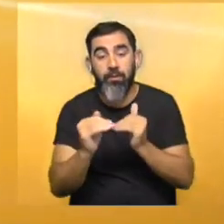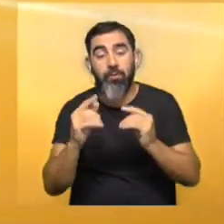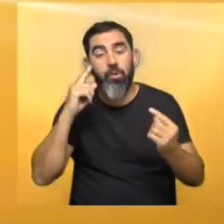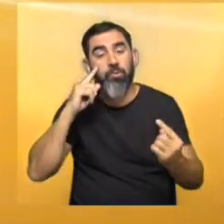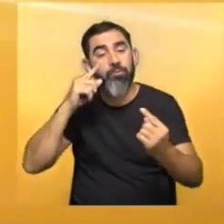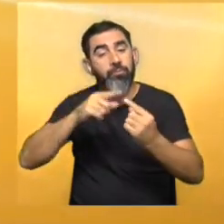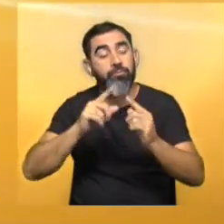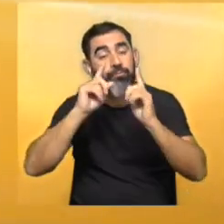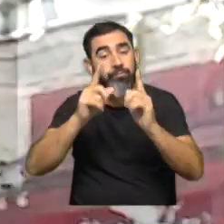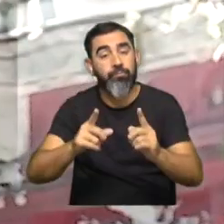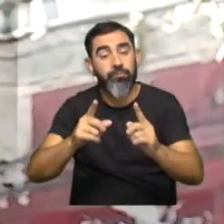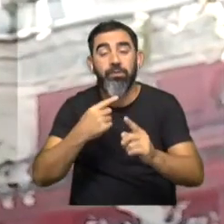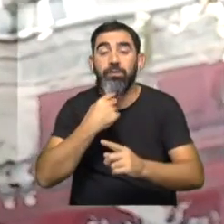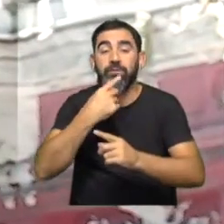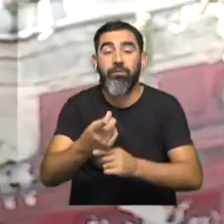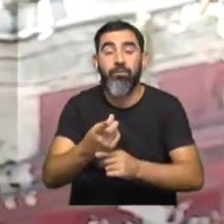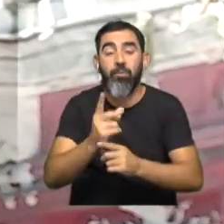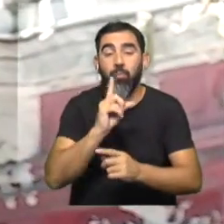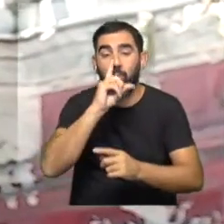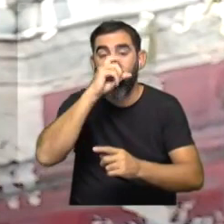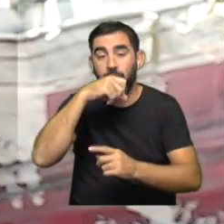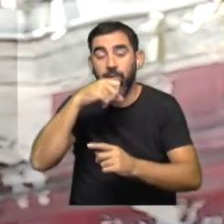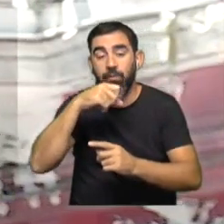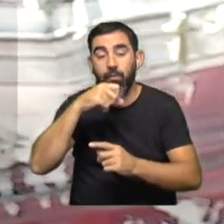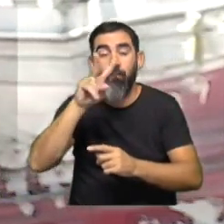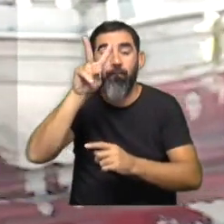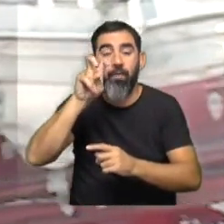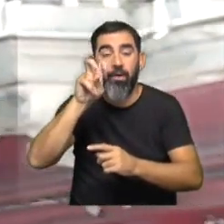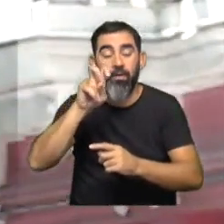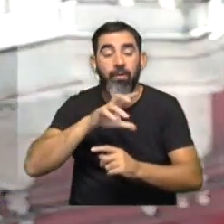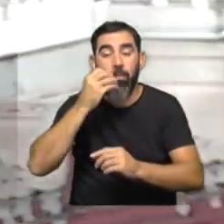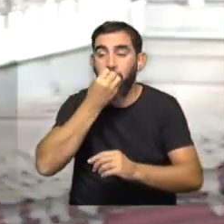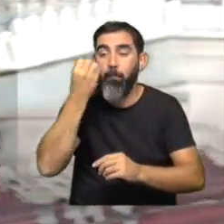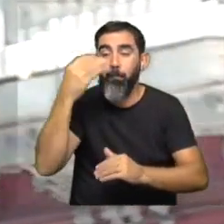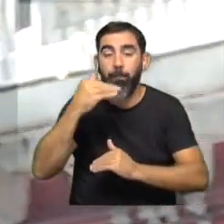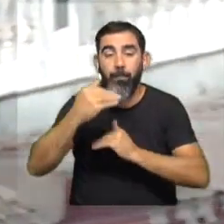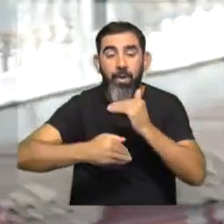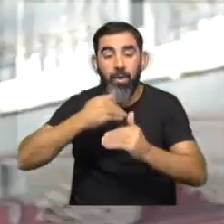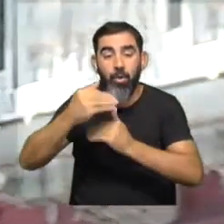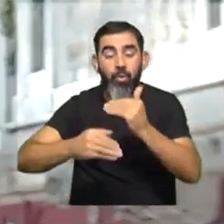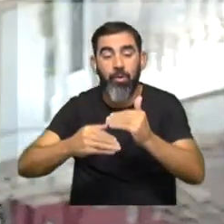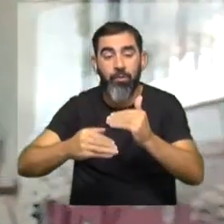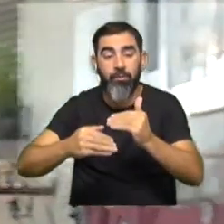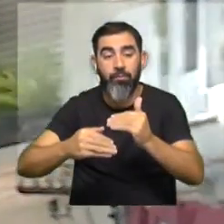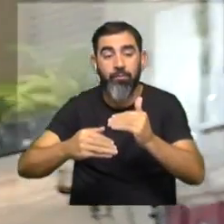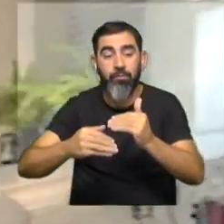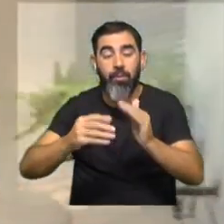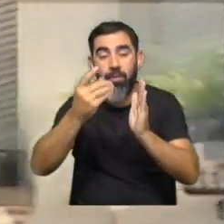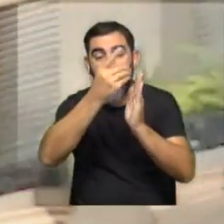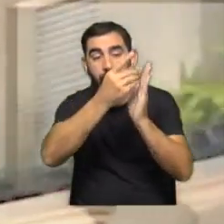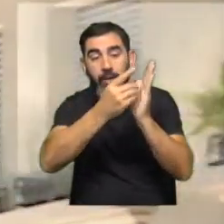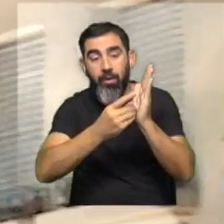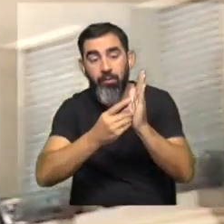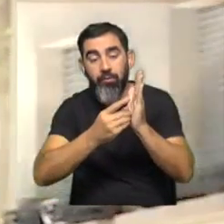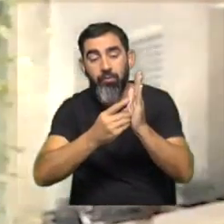que también ayuden al Montevideo de la onda verde, eso de ir mejorando a través de los datos